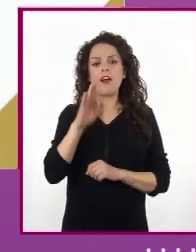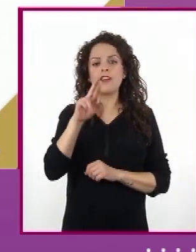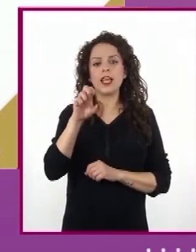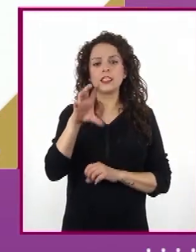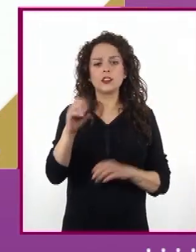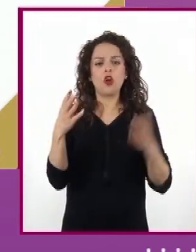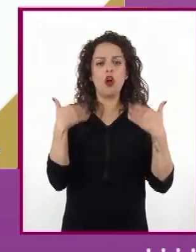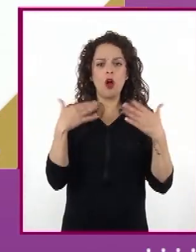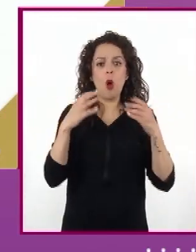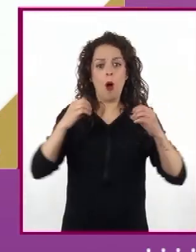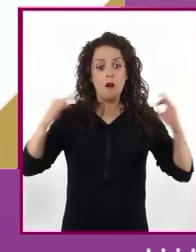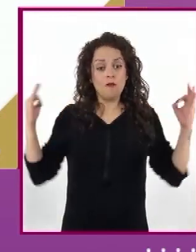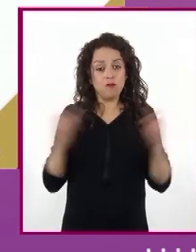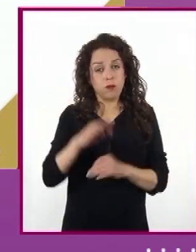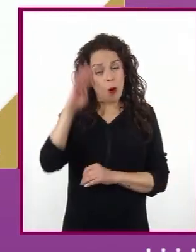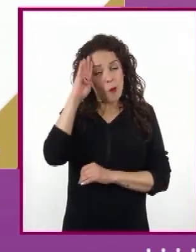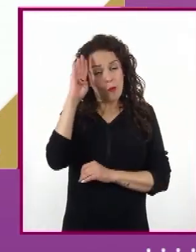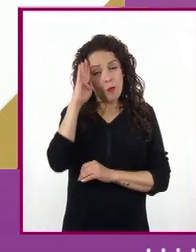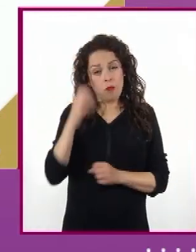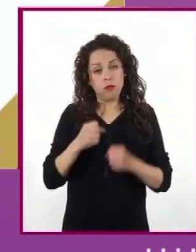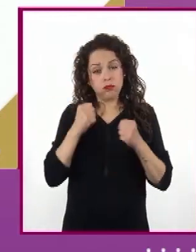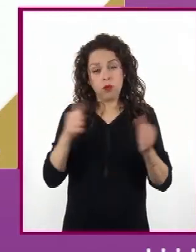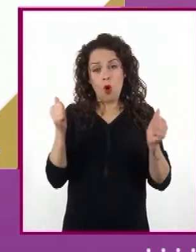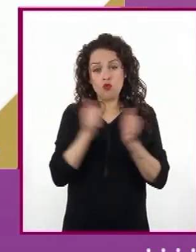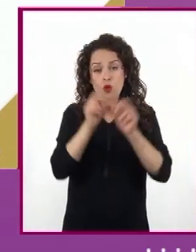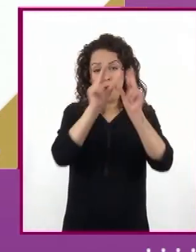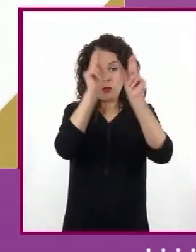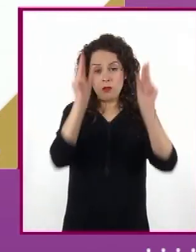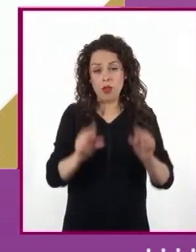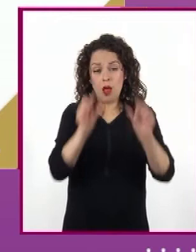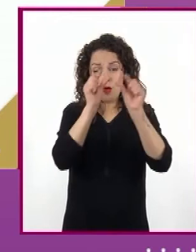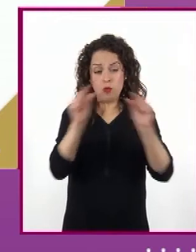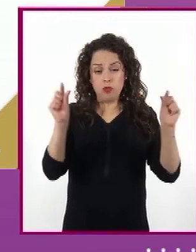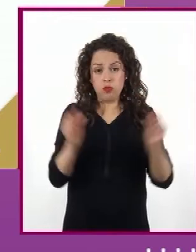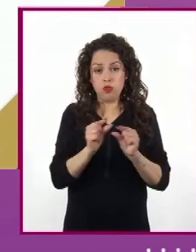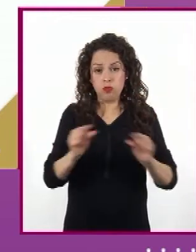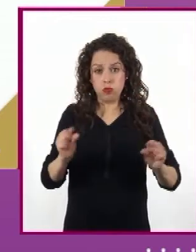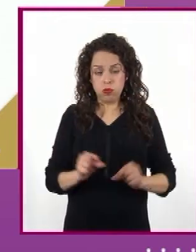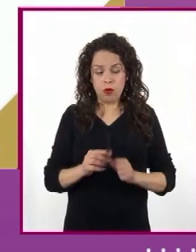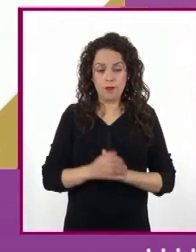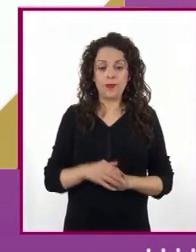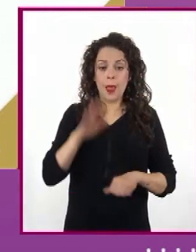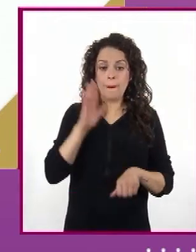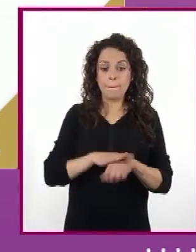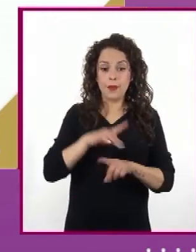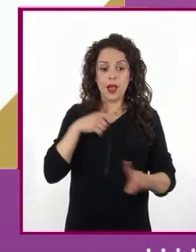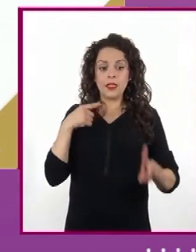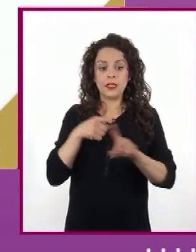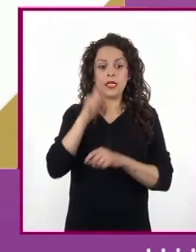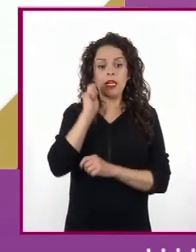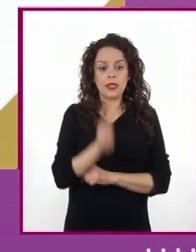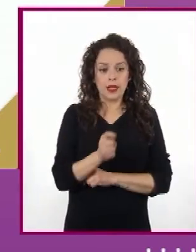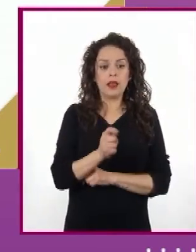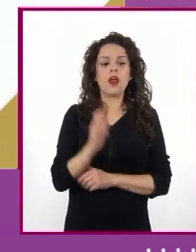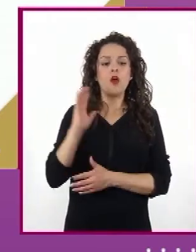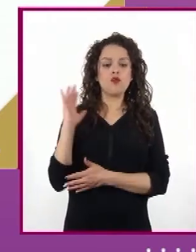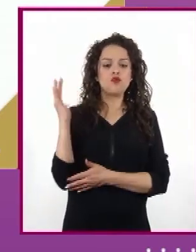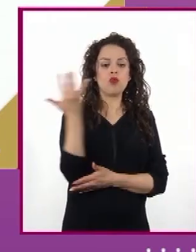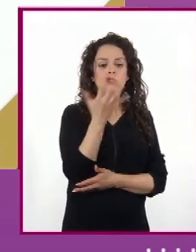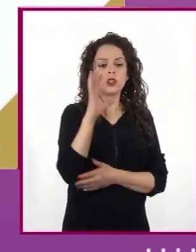e inviernos muy fríos y con nieve. La vegetación predominante es la taiga o el bosque de